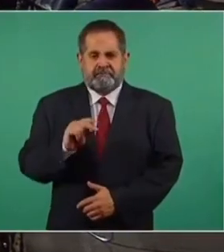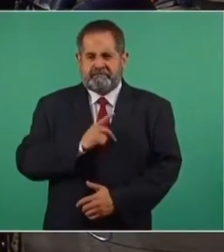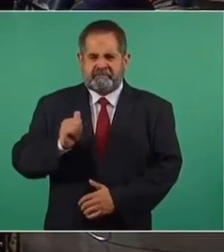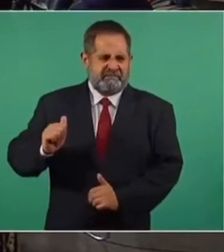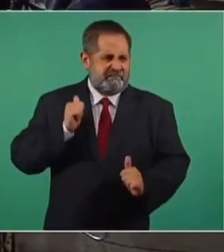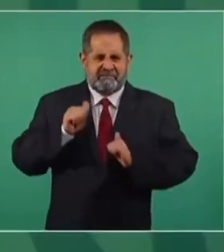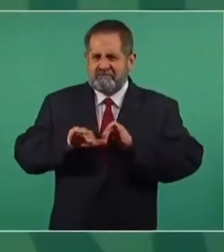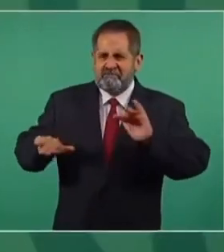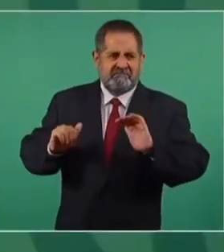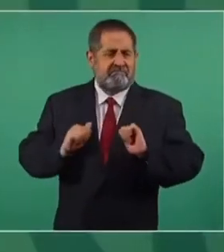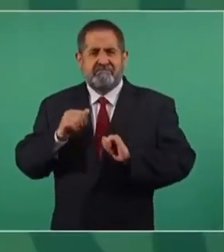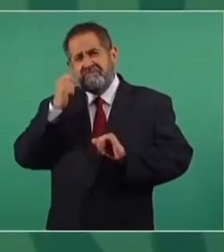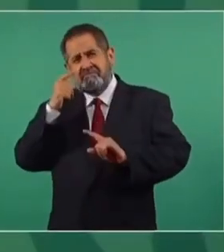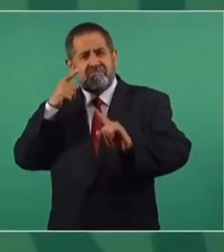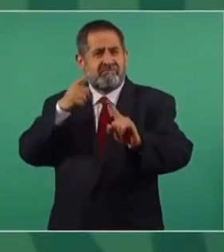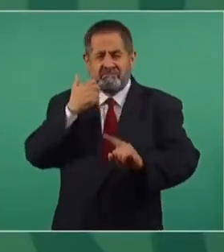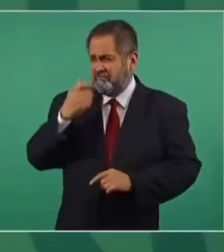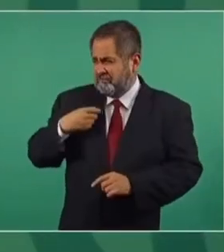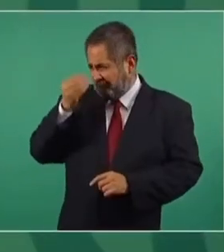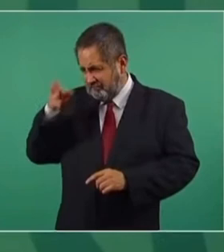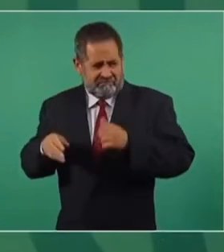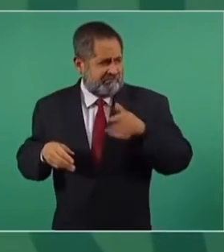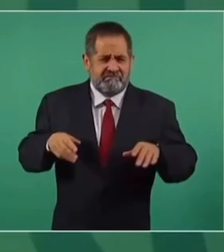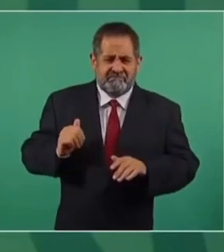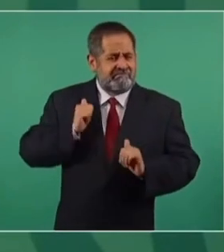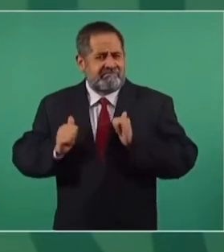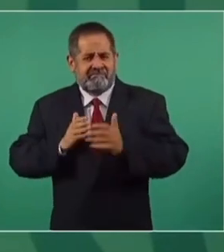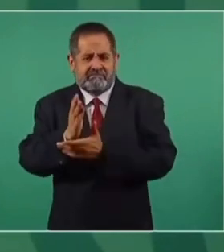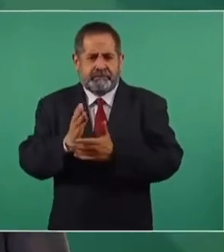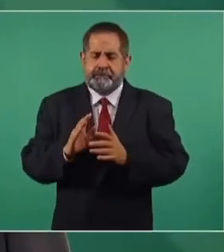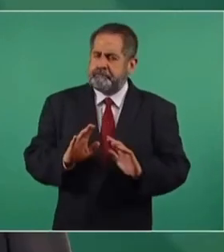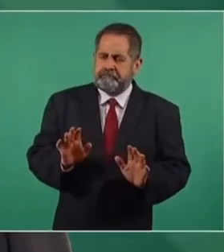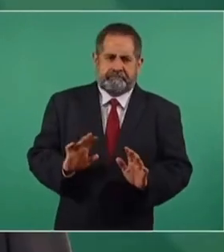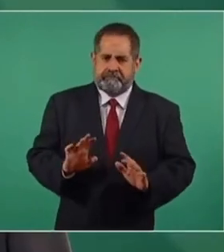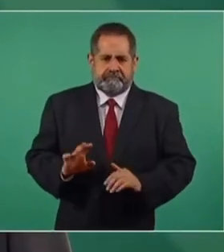triunfar. El fin justifica los medios. No.